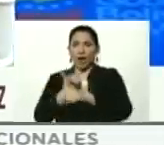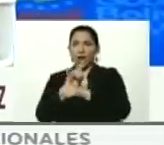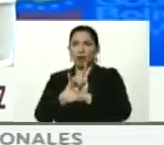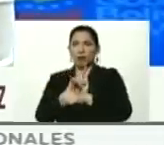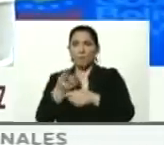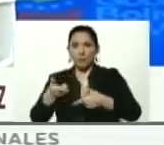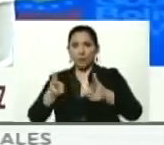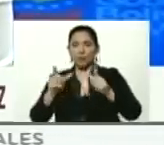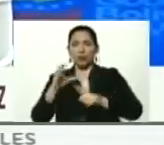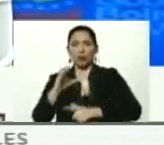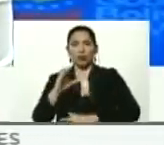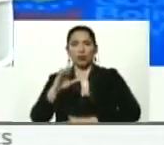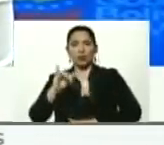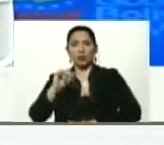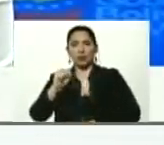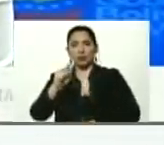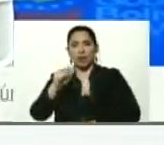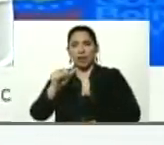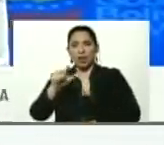Cristalex tomar Citgo.